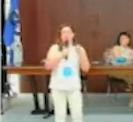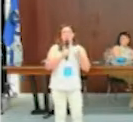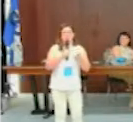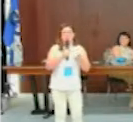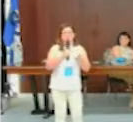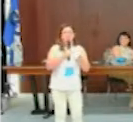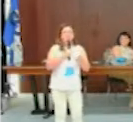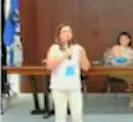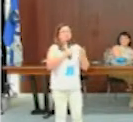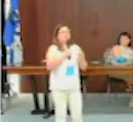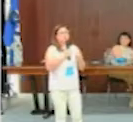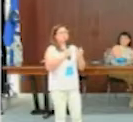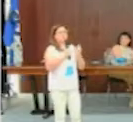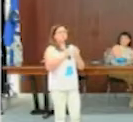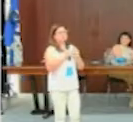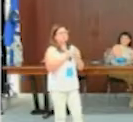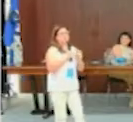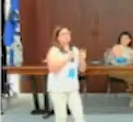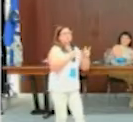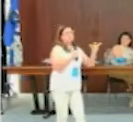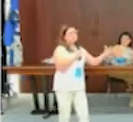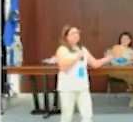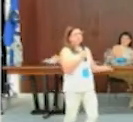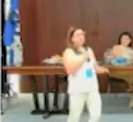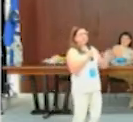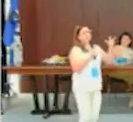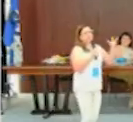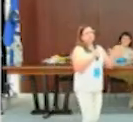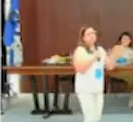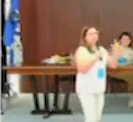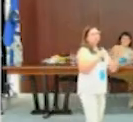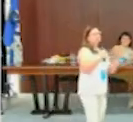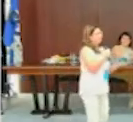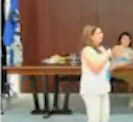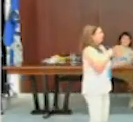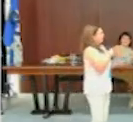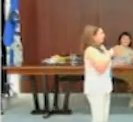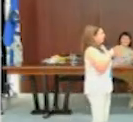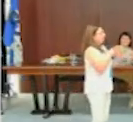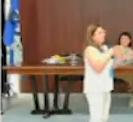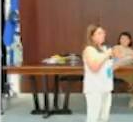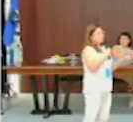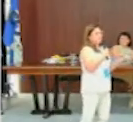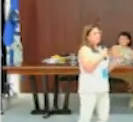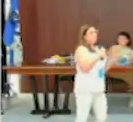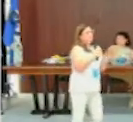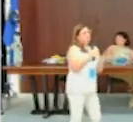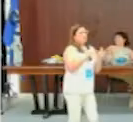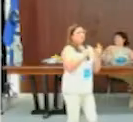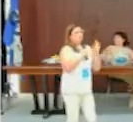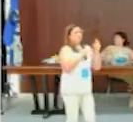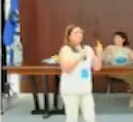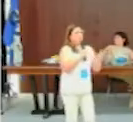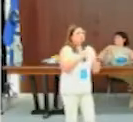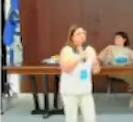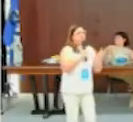la persona. Entonces, tenemos que tener tiempo suficiente para llevar a cabo todo el acto médico, ¿sí? Y